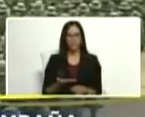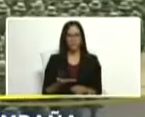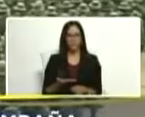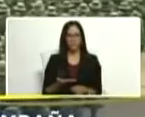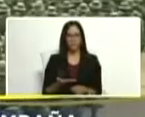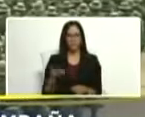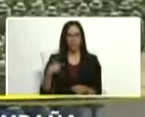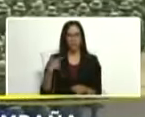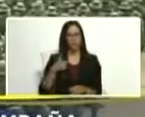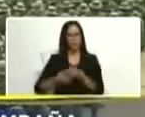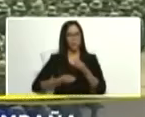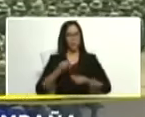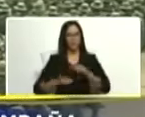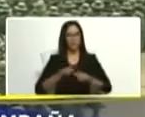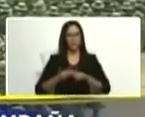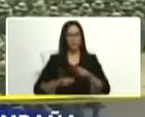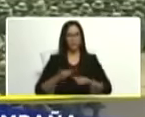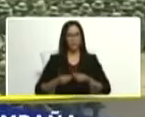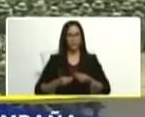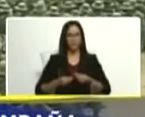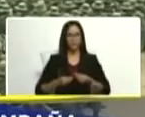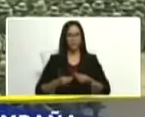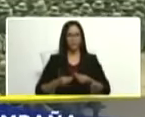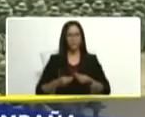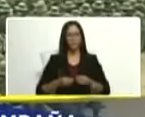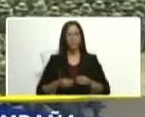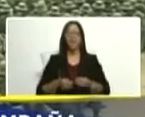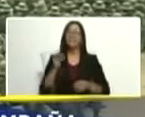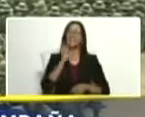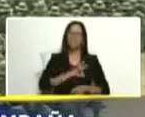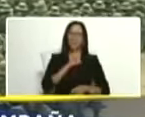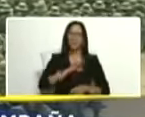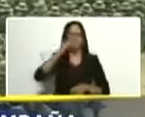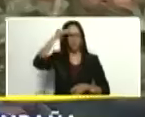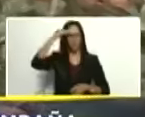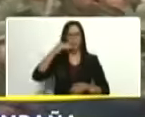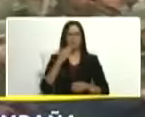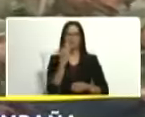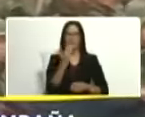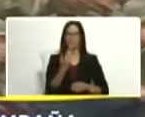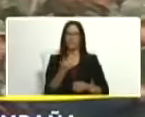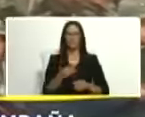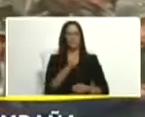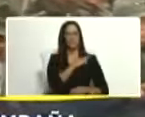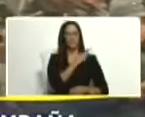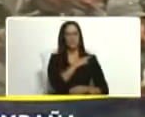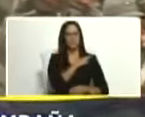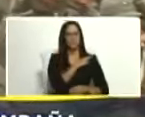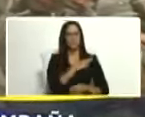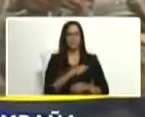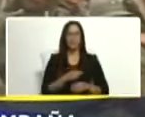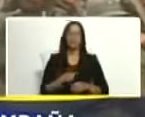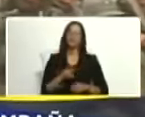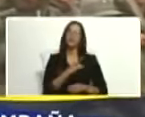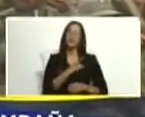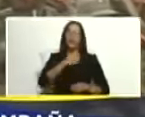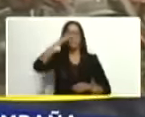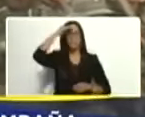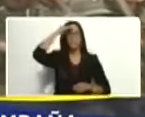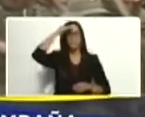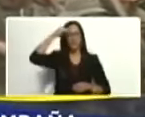que tenemos que hacernos, señores oficiales que están al frente del mando de las academias militares,